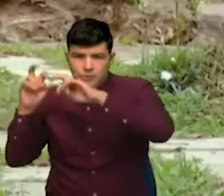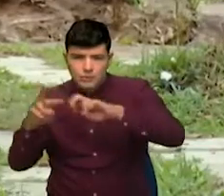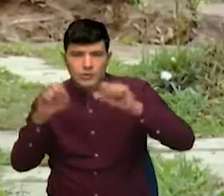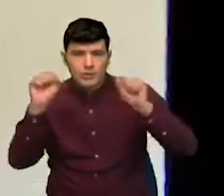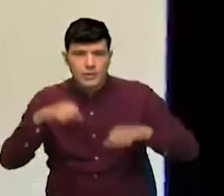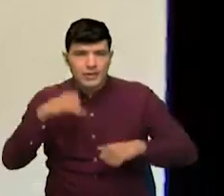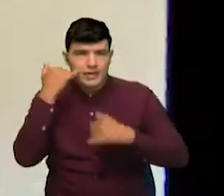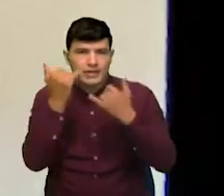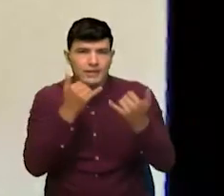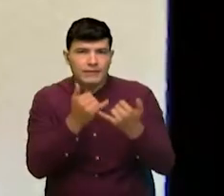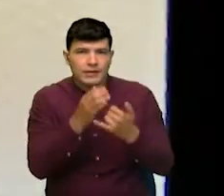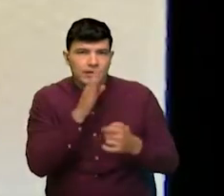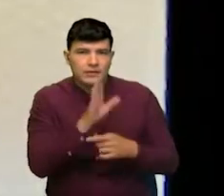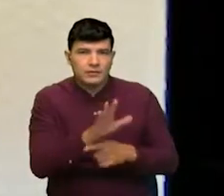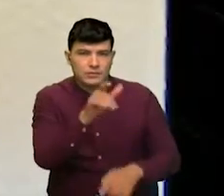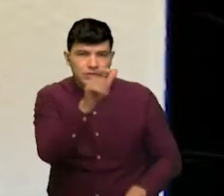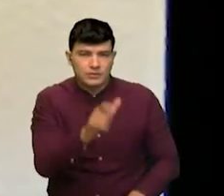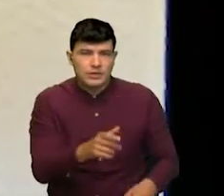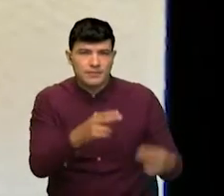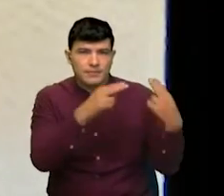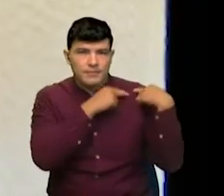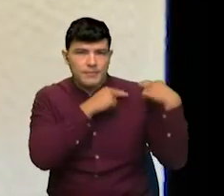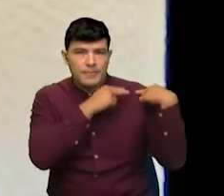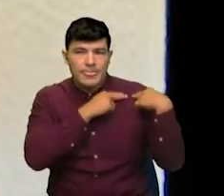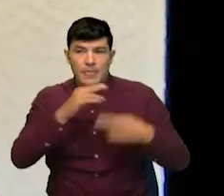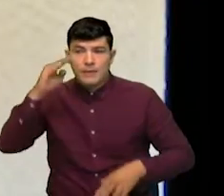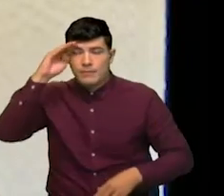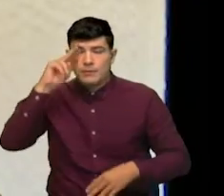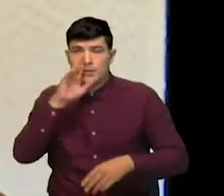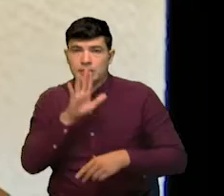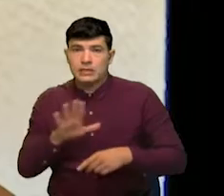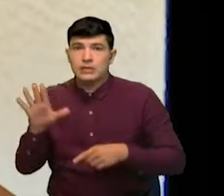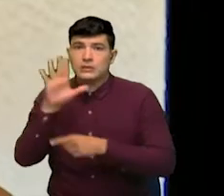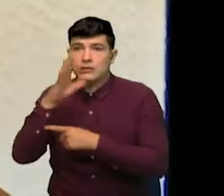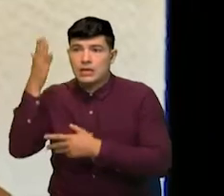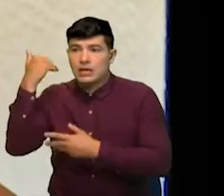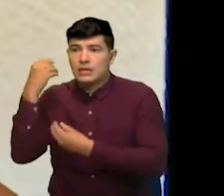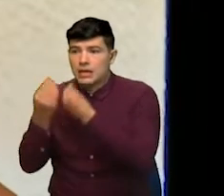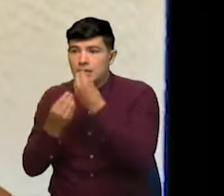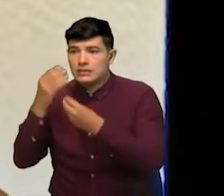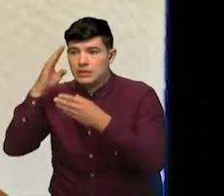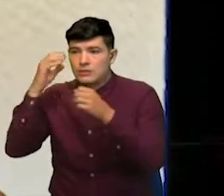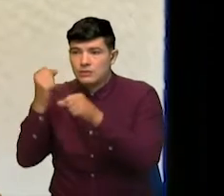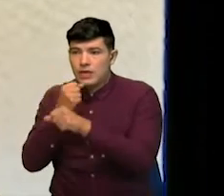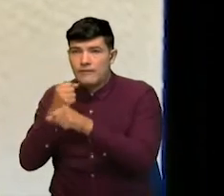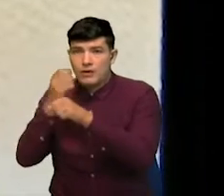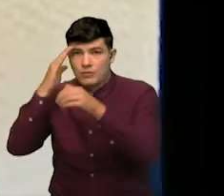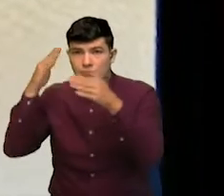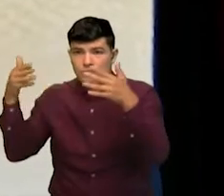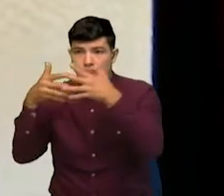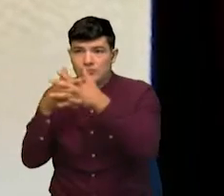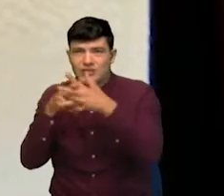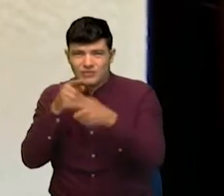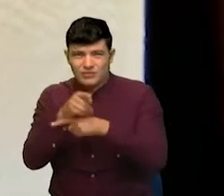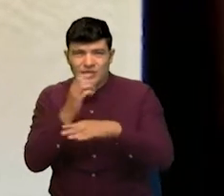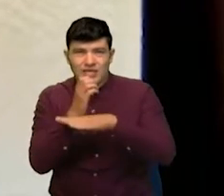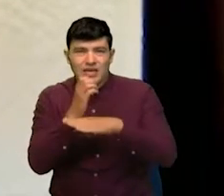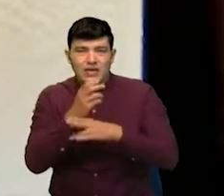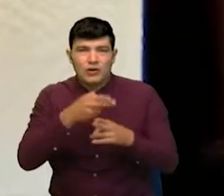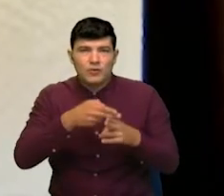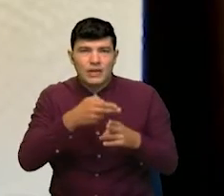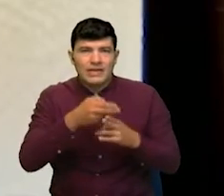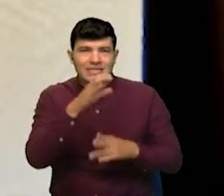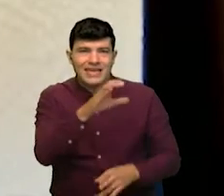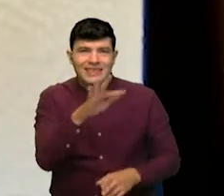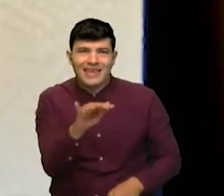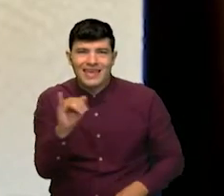responsables. La Policía Nacional viene realizando un trabajo mancomunado con el CTI, con el fin de que se pueda